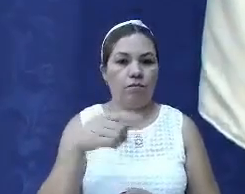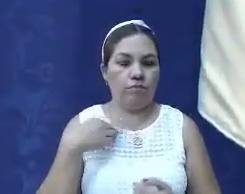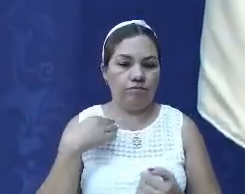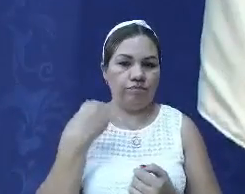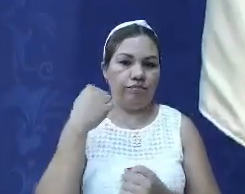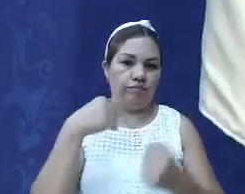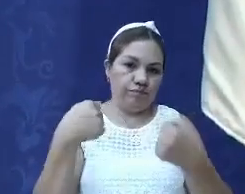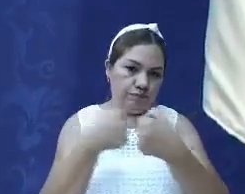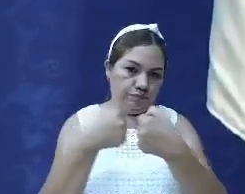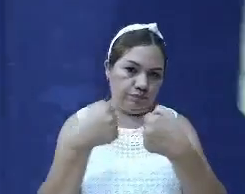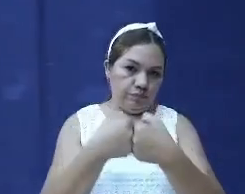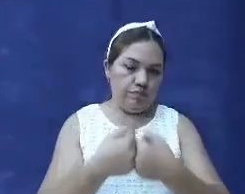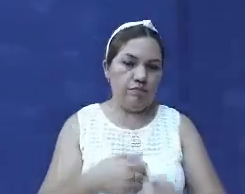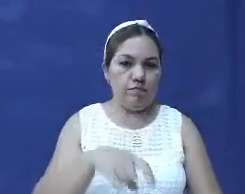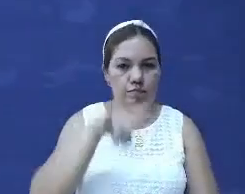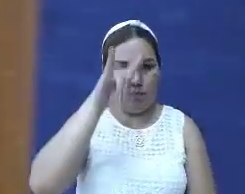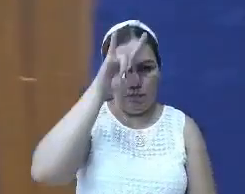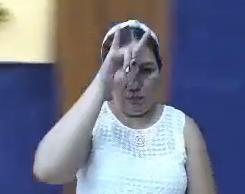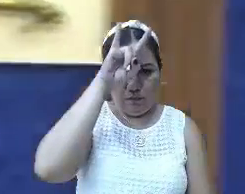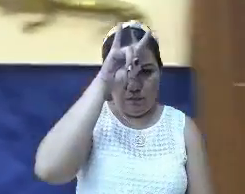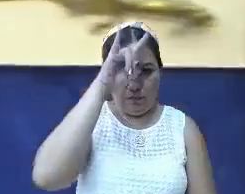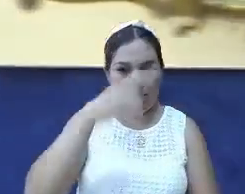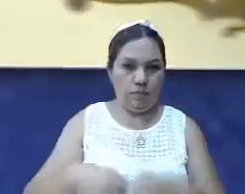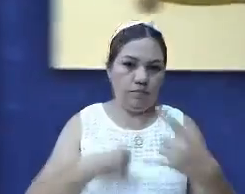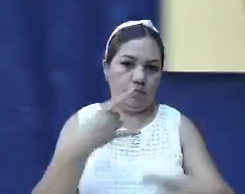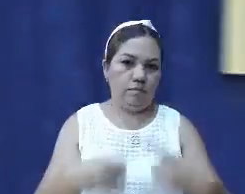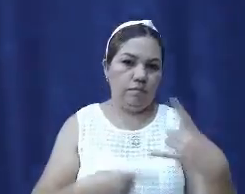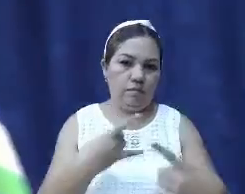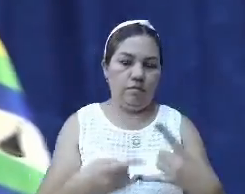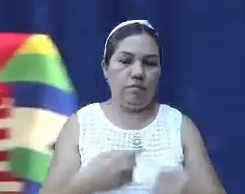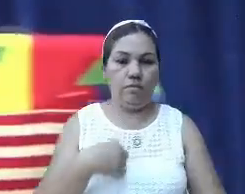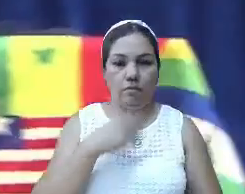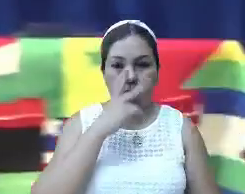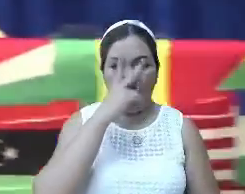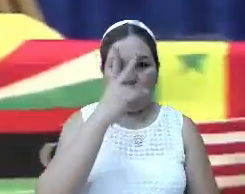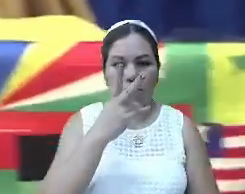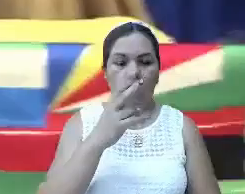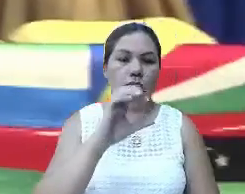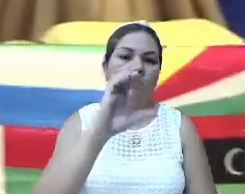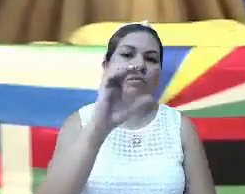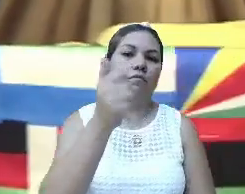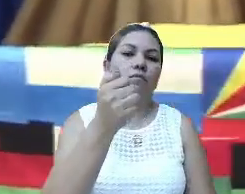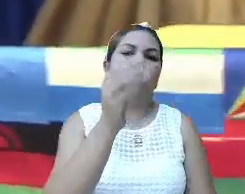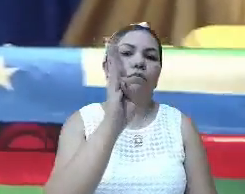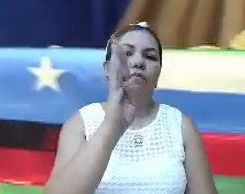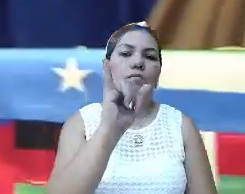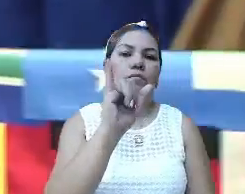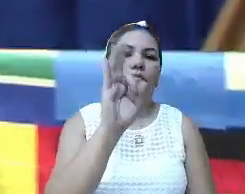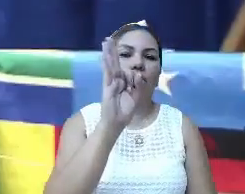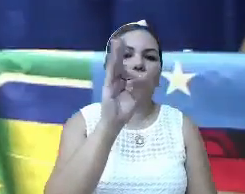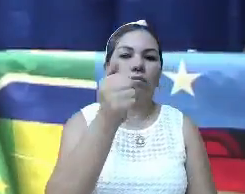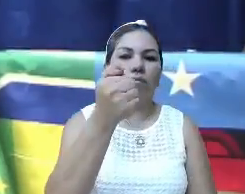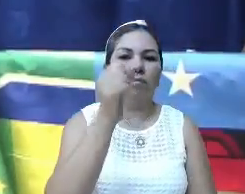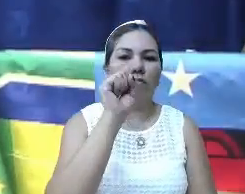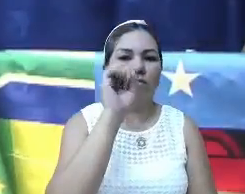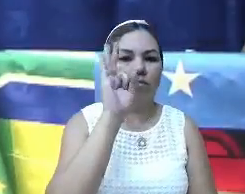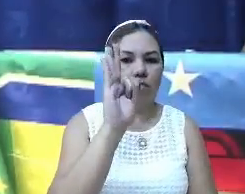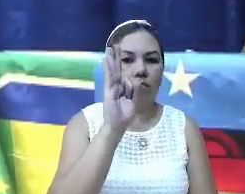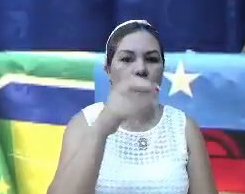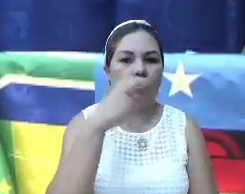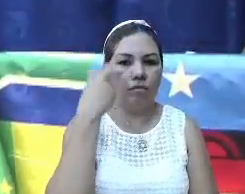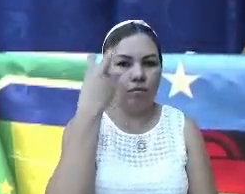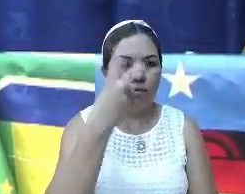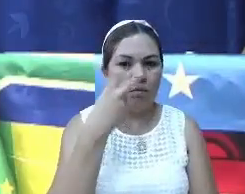no deis lugar al diablo. Quiere decir que el diablo busca cavidad. Repita conmigo, cavidad. Él busca un